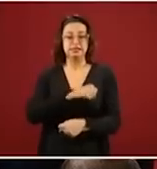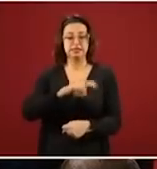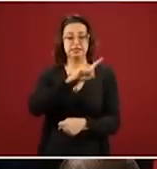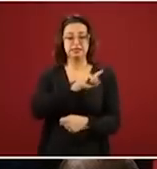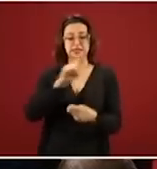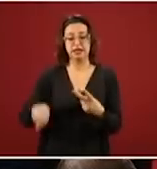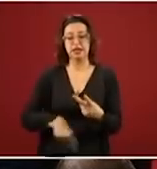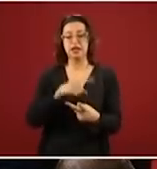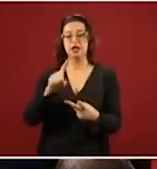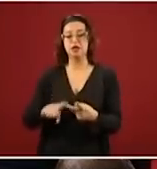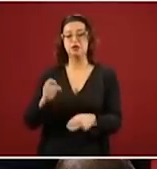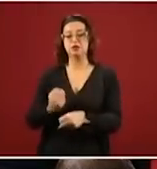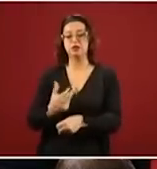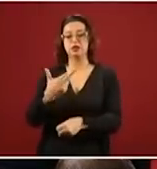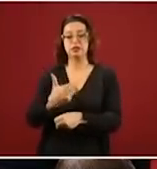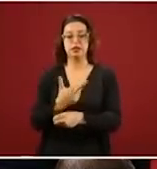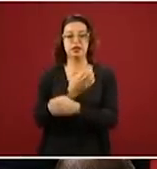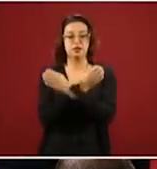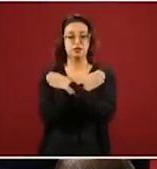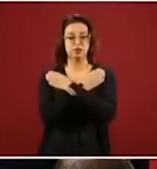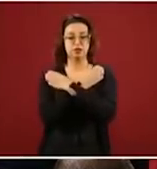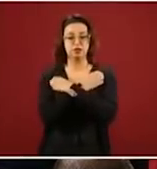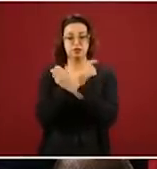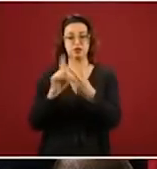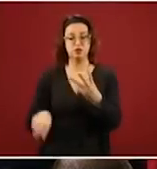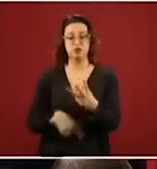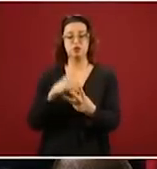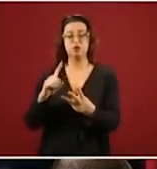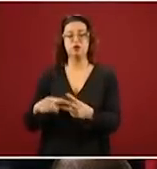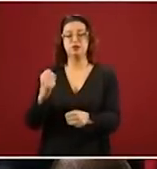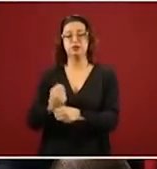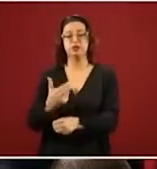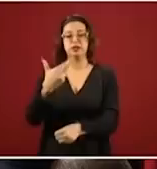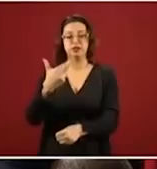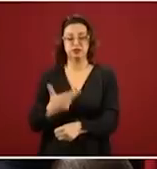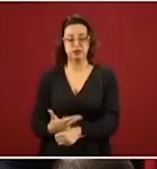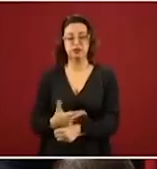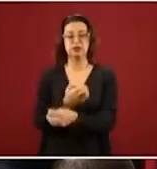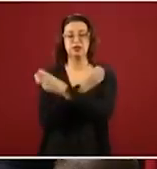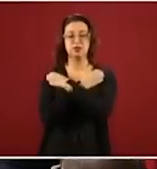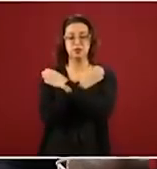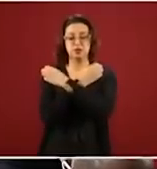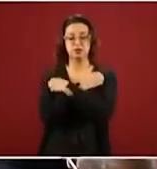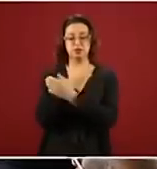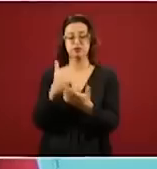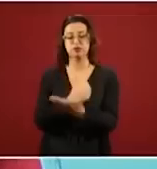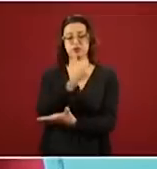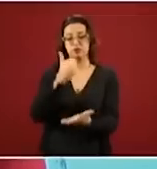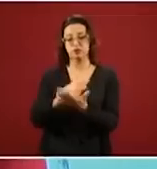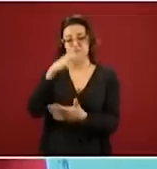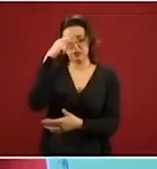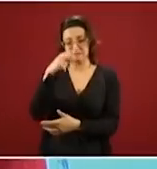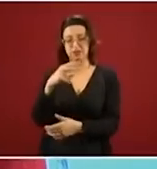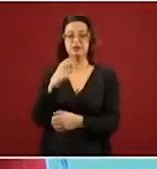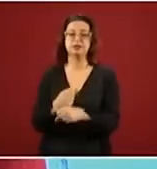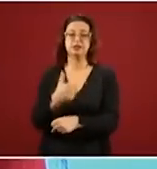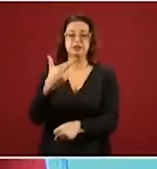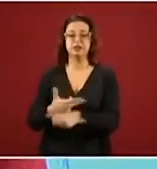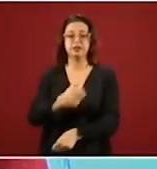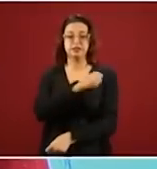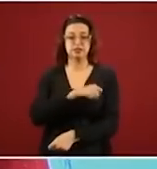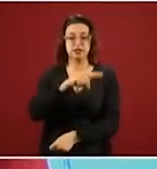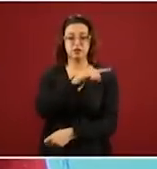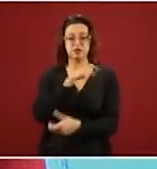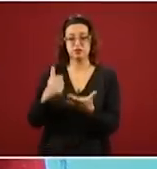gobierno de mexico y a la secretaria de educación del gobierno en la ciudad de méxico y la secretaría de salud del gobierno de la